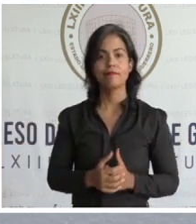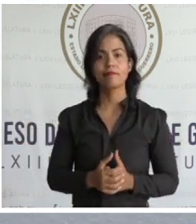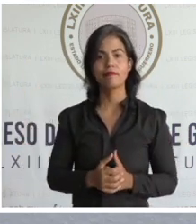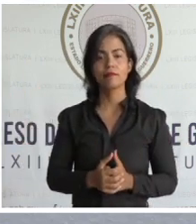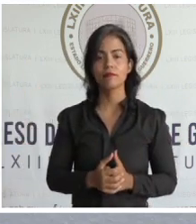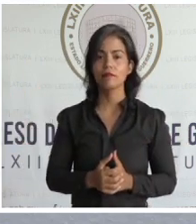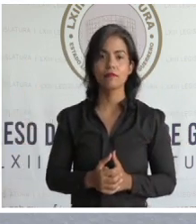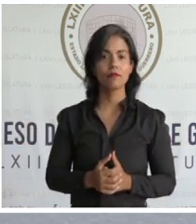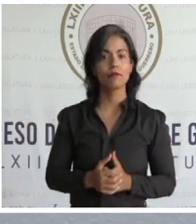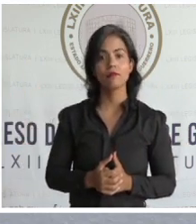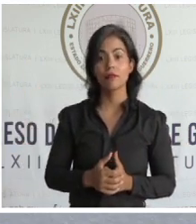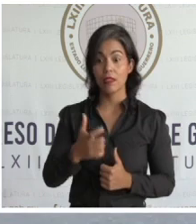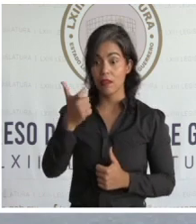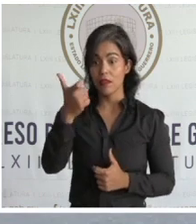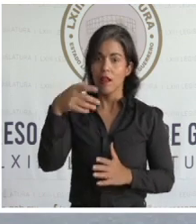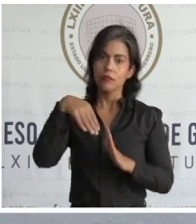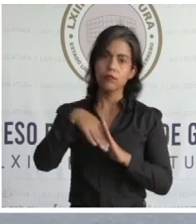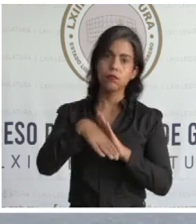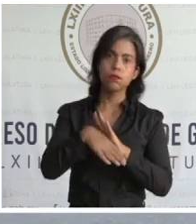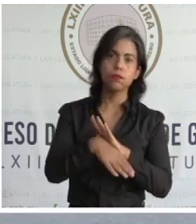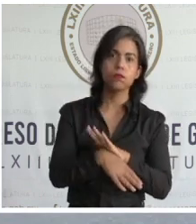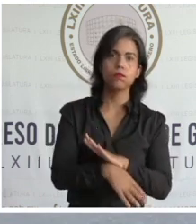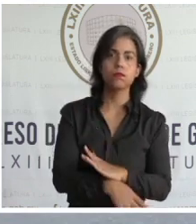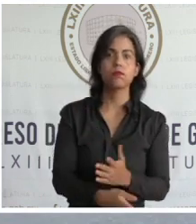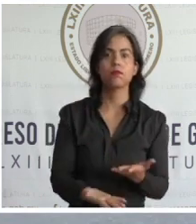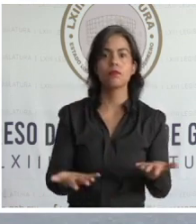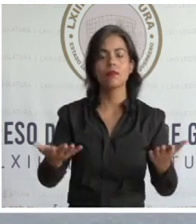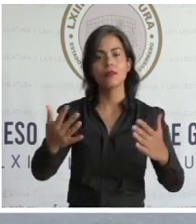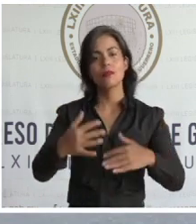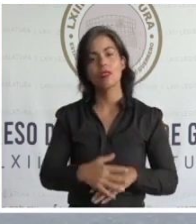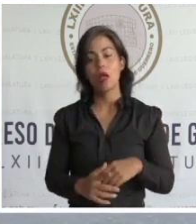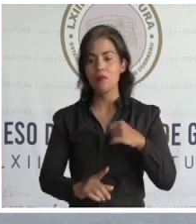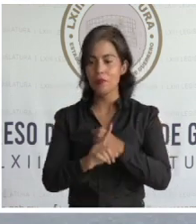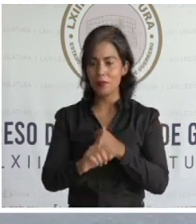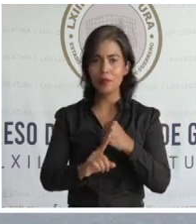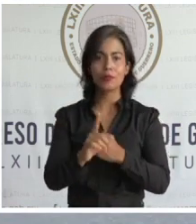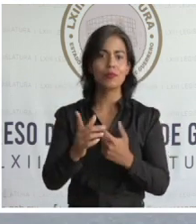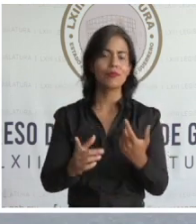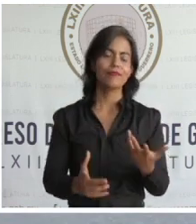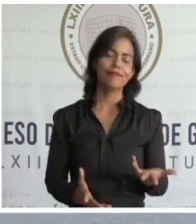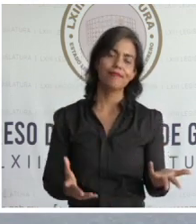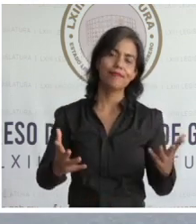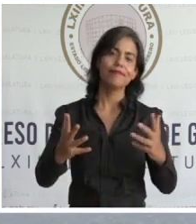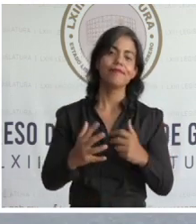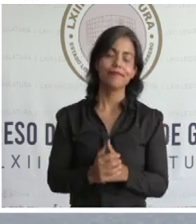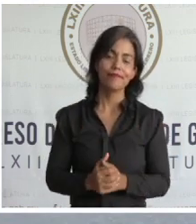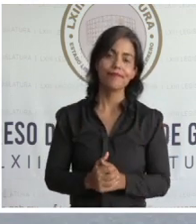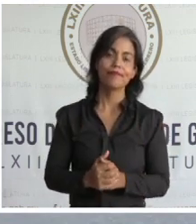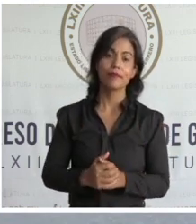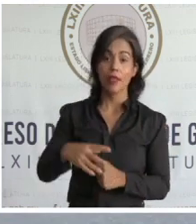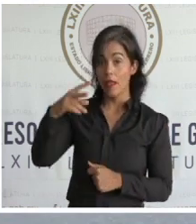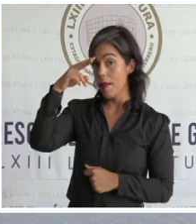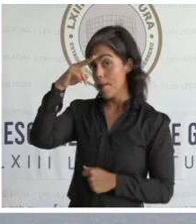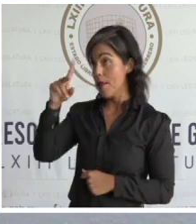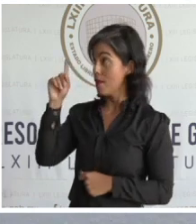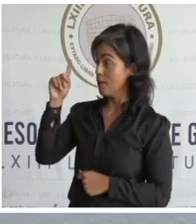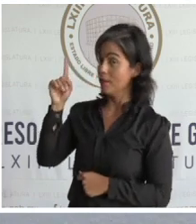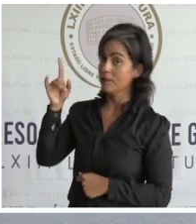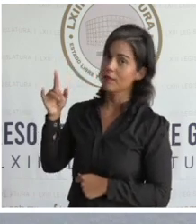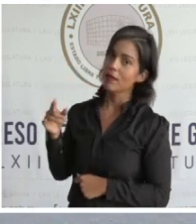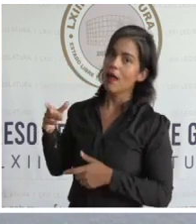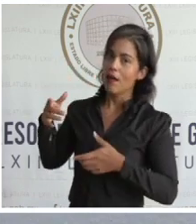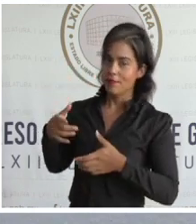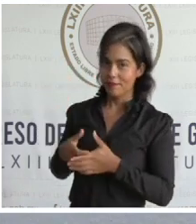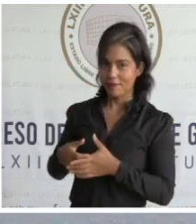recursos económicos y más demandas sociales, pues viajar de la Ciudad de México a Acapulco será más caro.